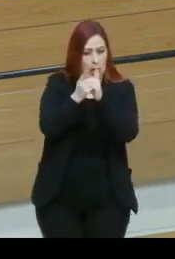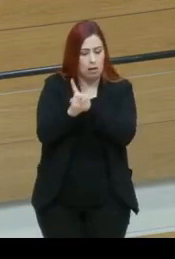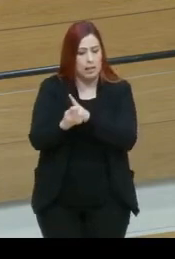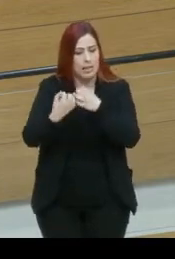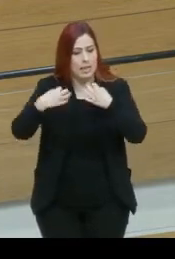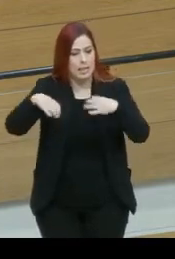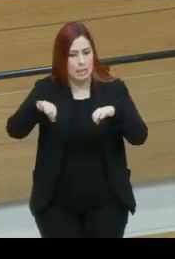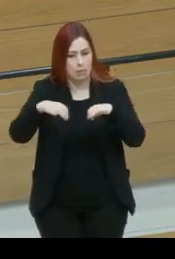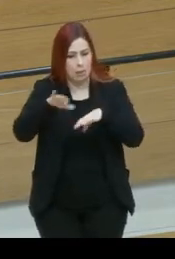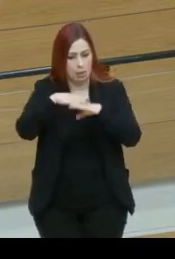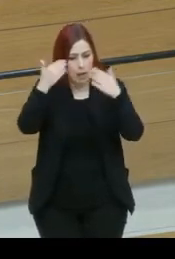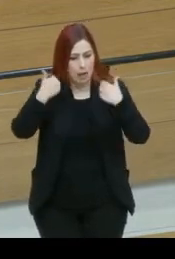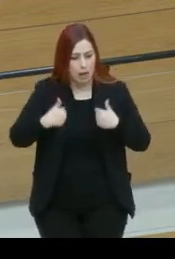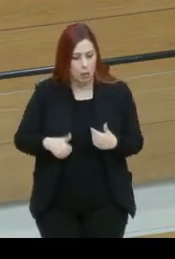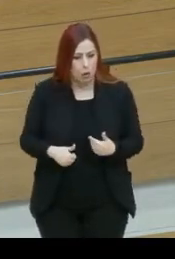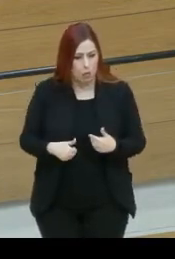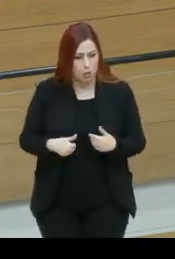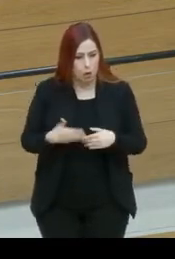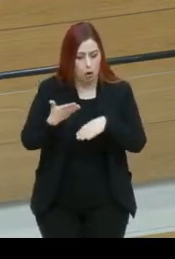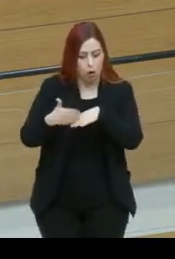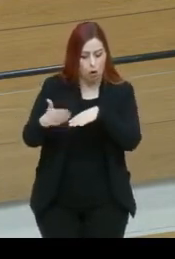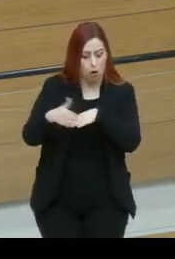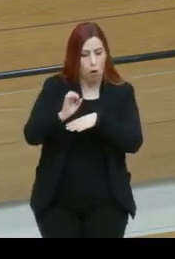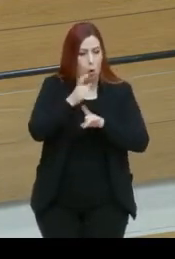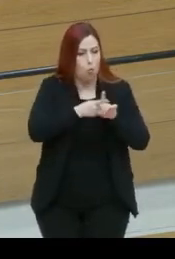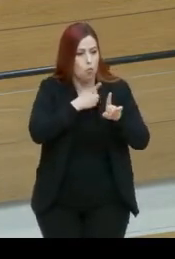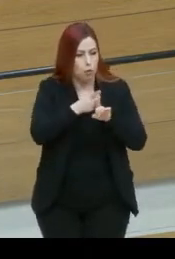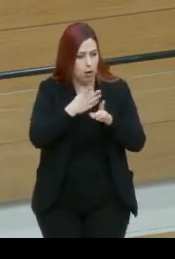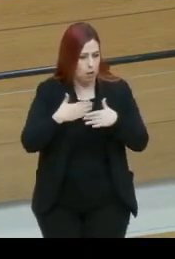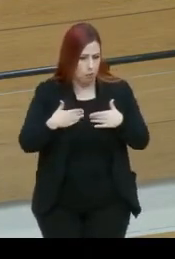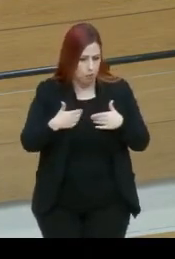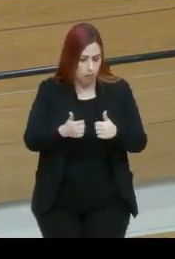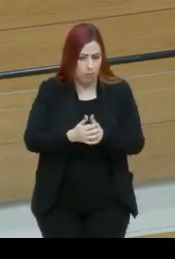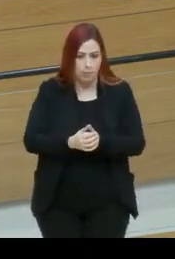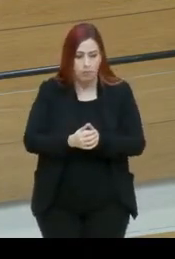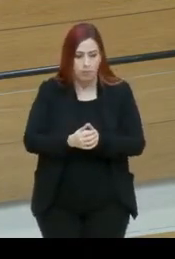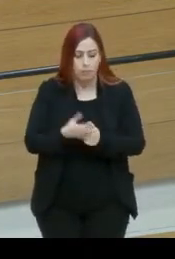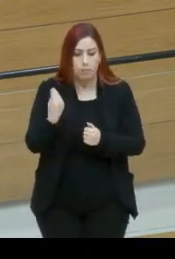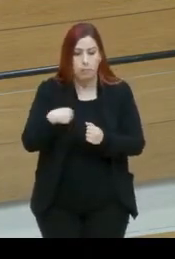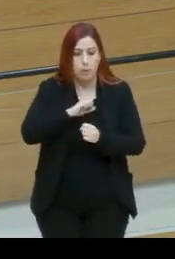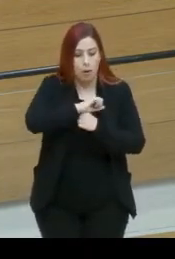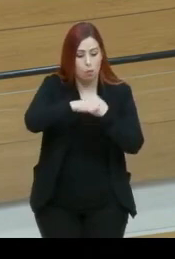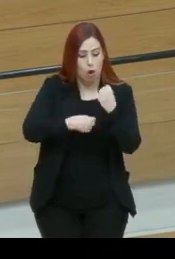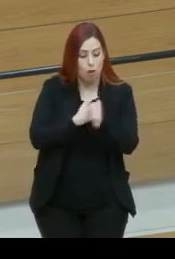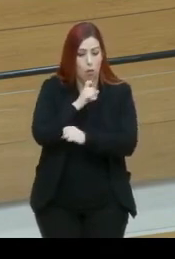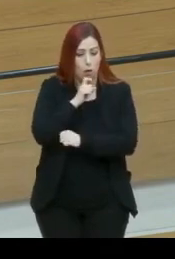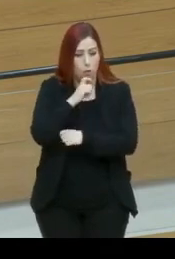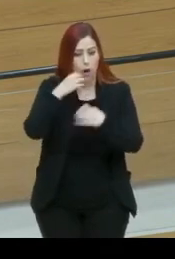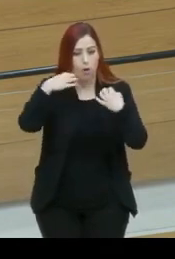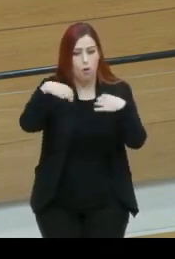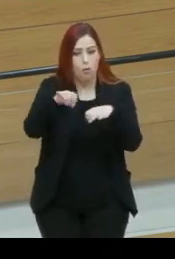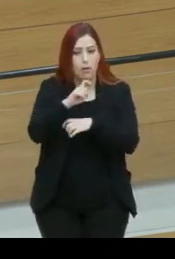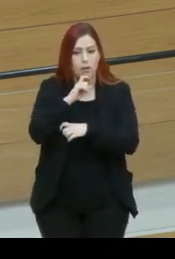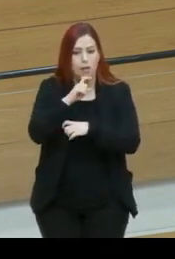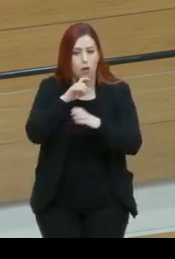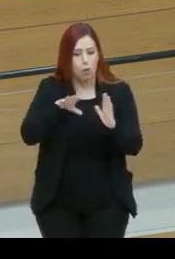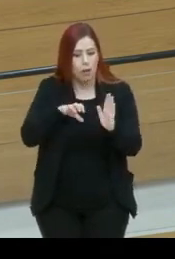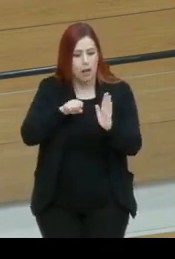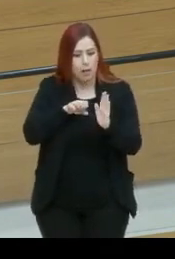cuerpo pueda degradar o usar nuevamente. Estas moléculas complejas normalmente llegan al